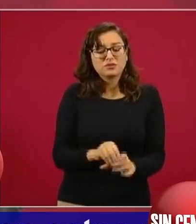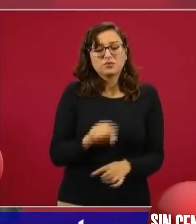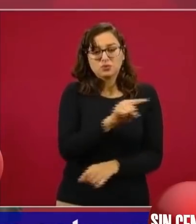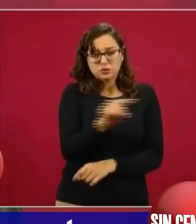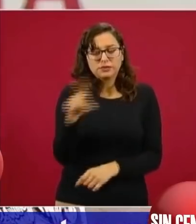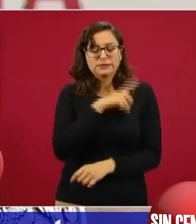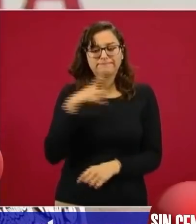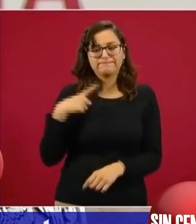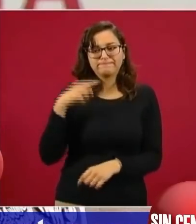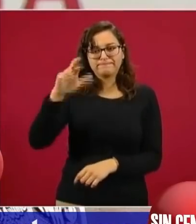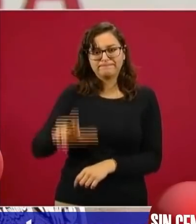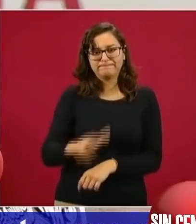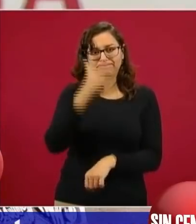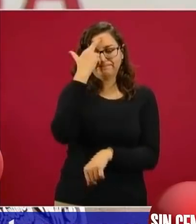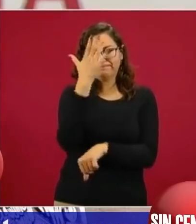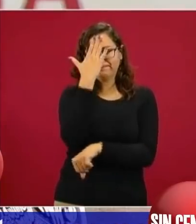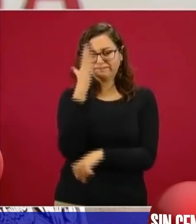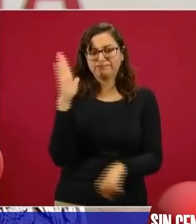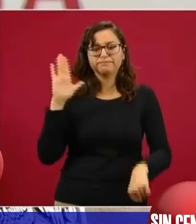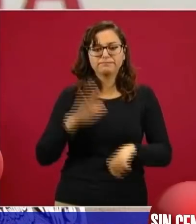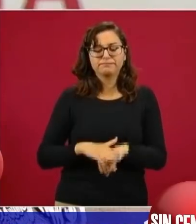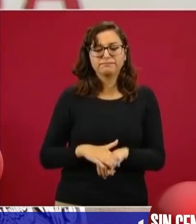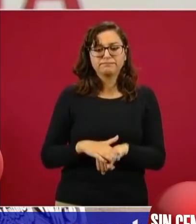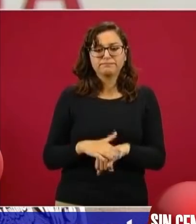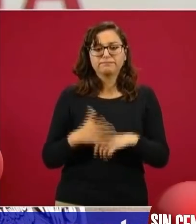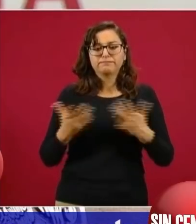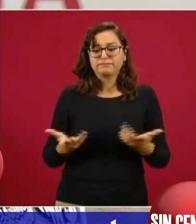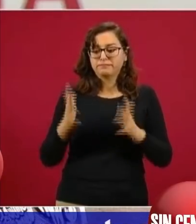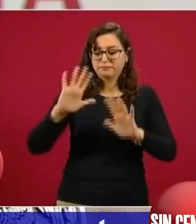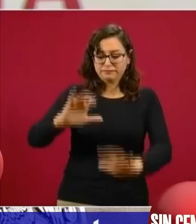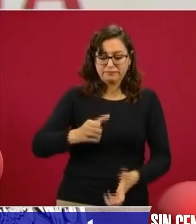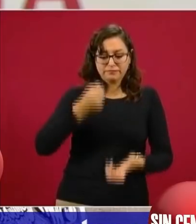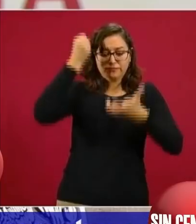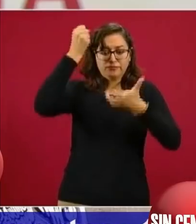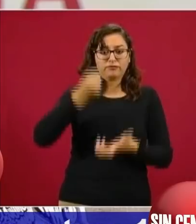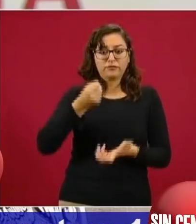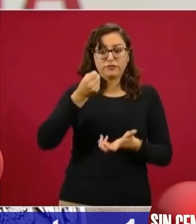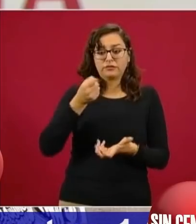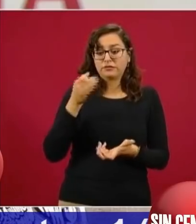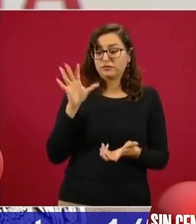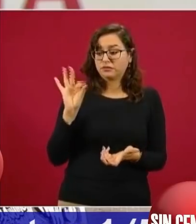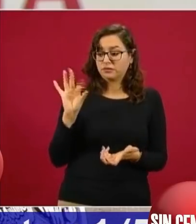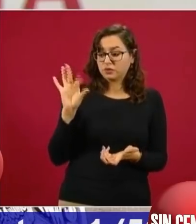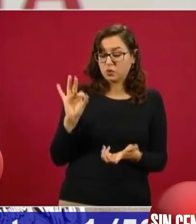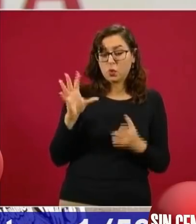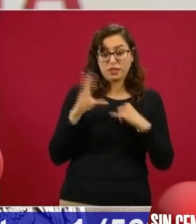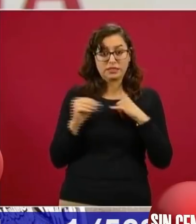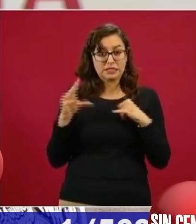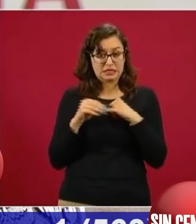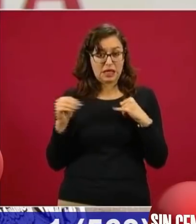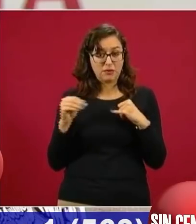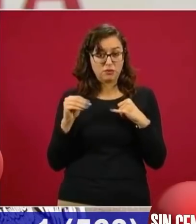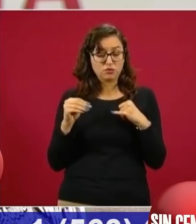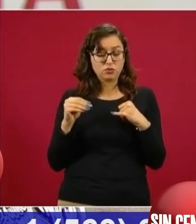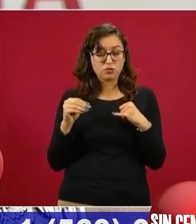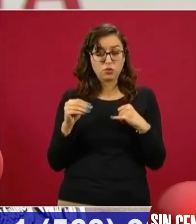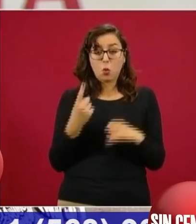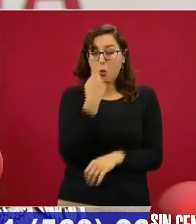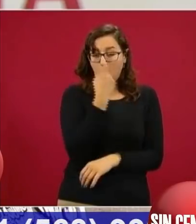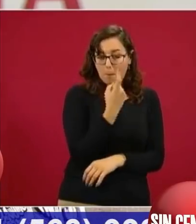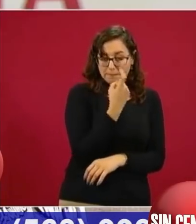muchos años de cada peso del presupuesto nacional 40 centavos,